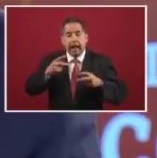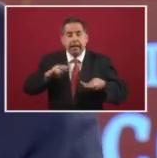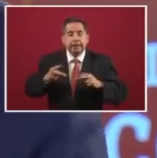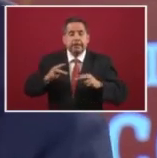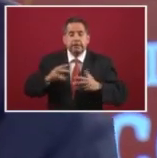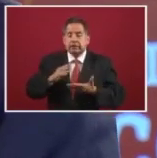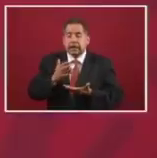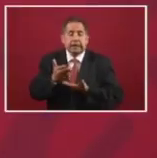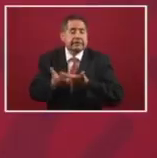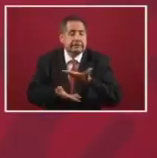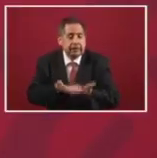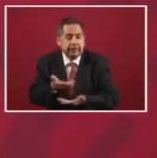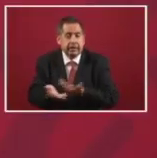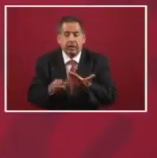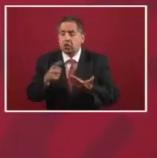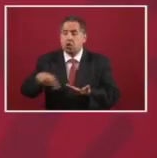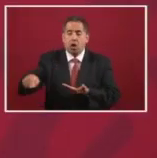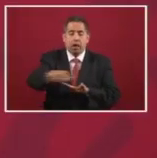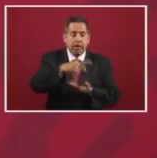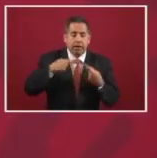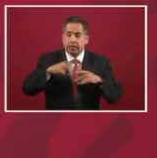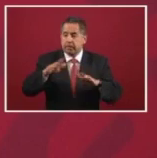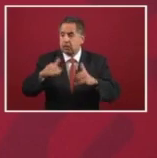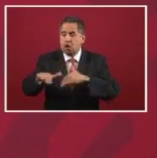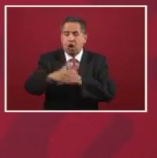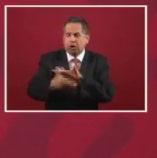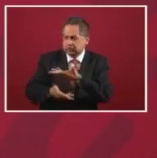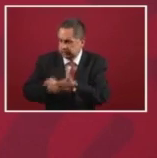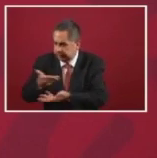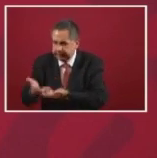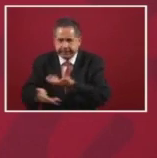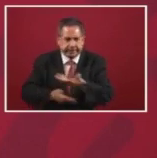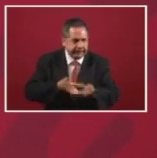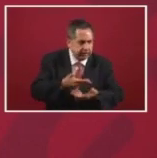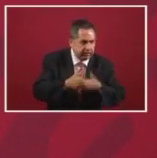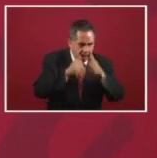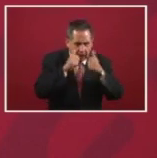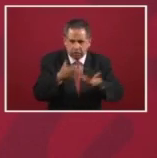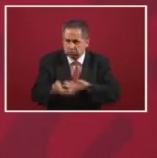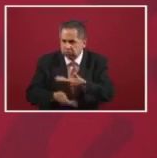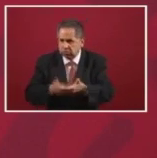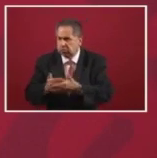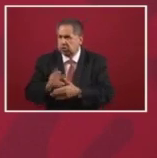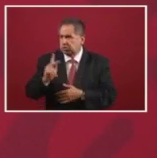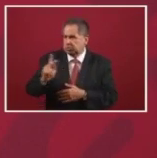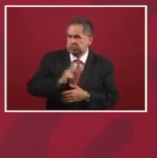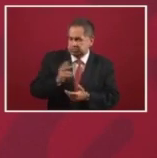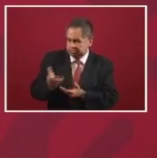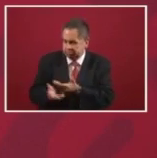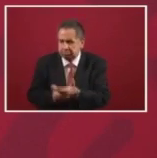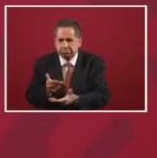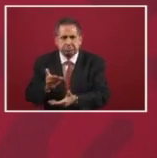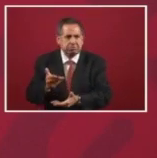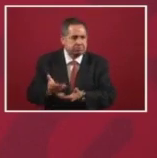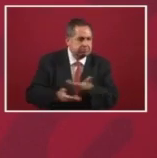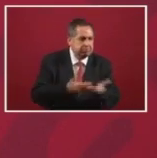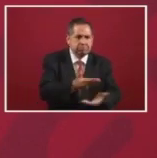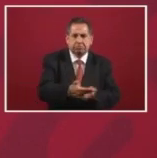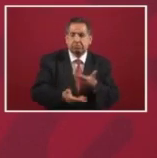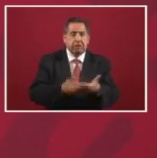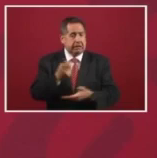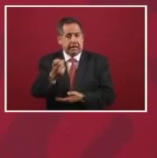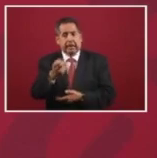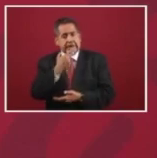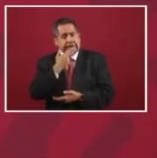a los ciudadanos, a los semejantes, servir al prójimo. El